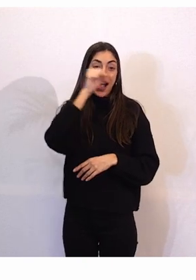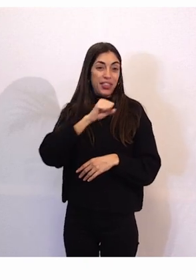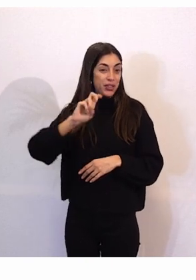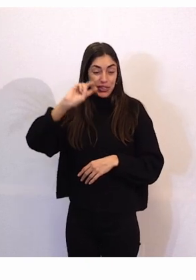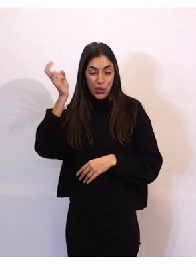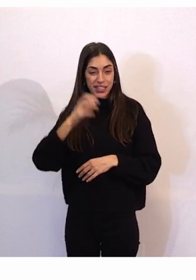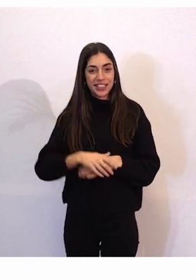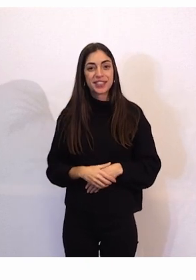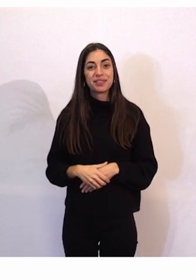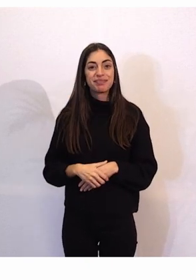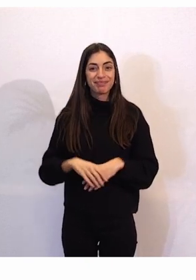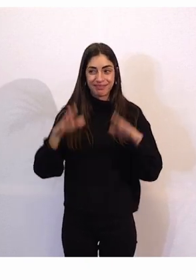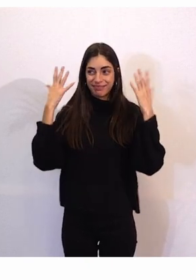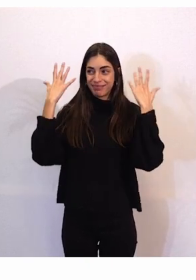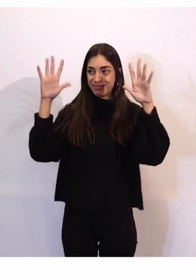Su amor